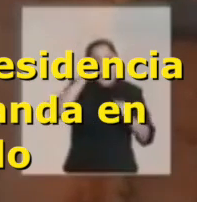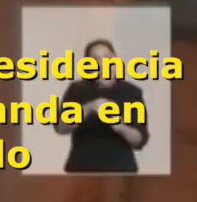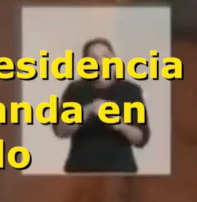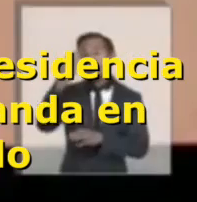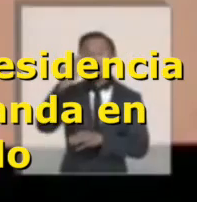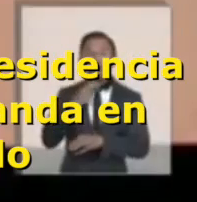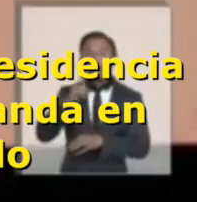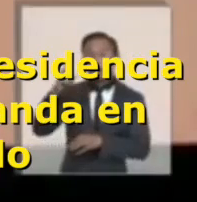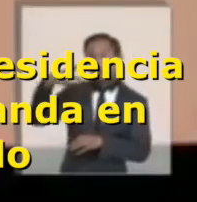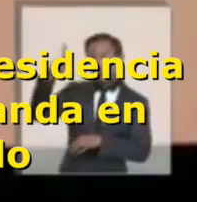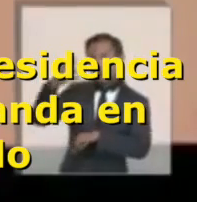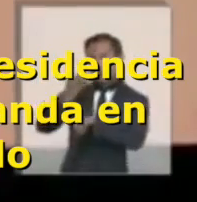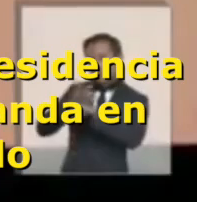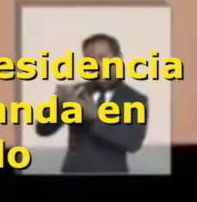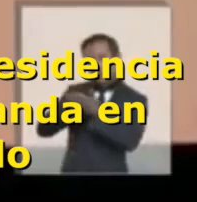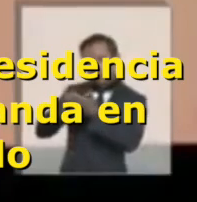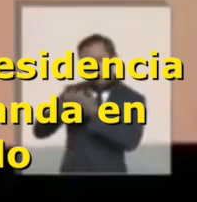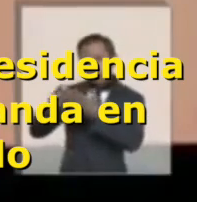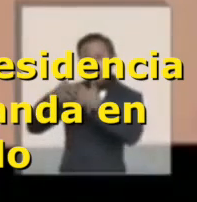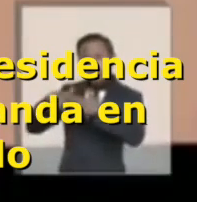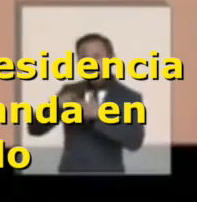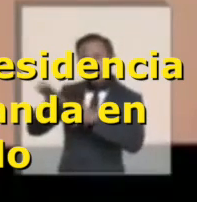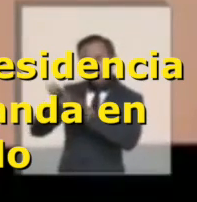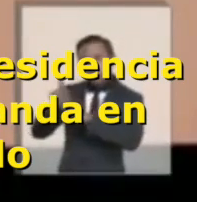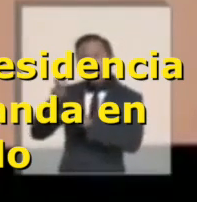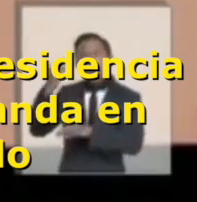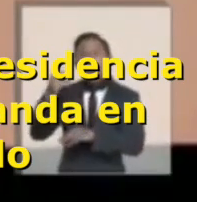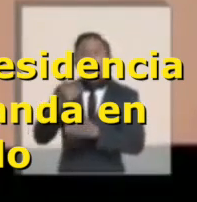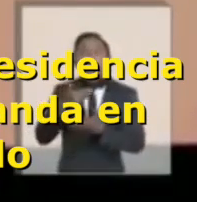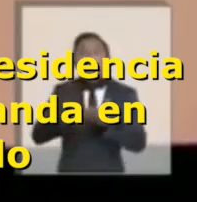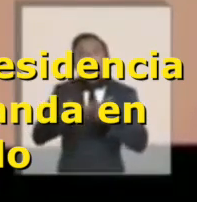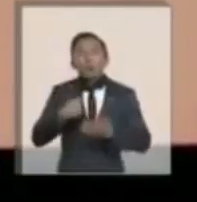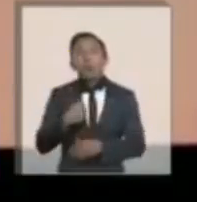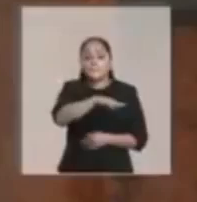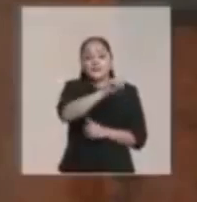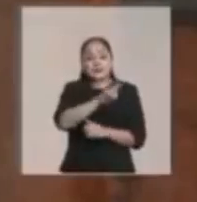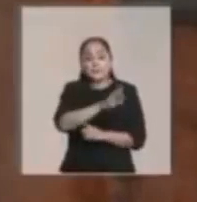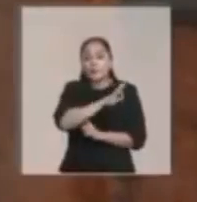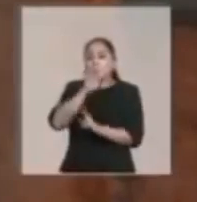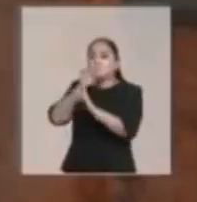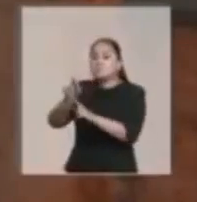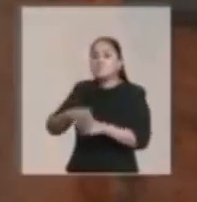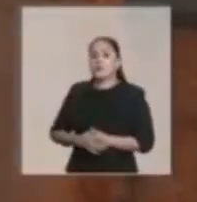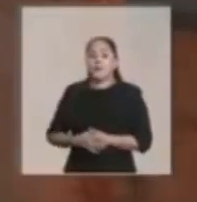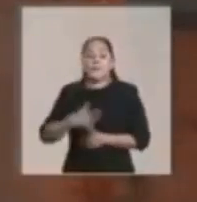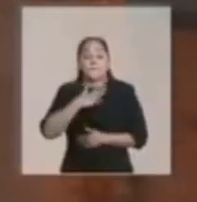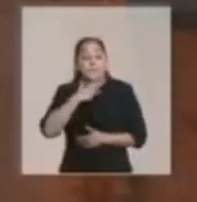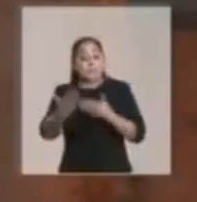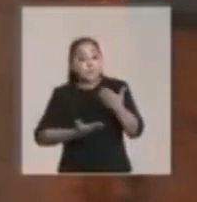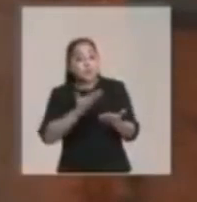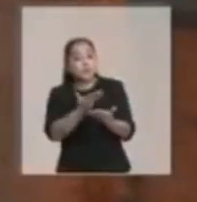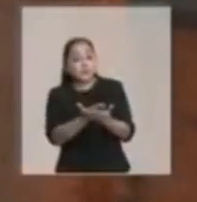república no reportaron gastos de propaganda en vía pública a pesar de que se han recopilado 21 testigos de la candidata